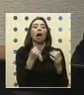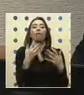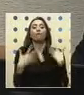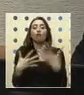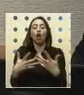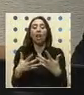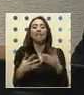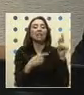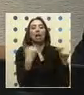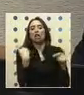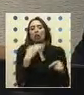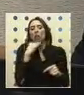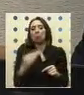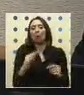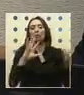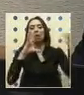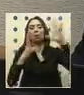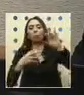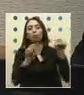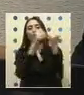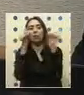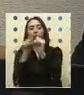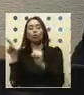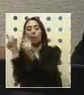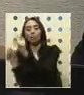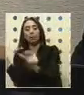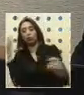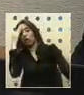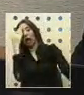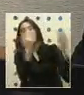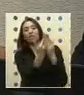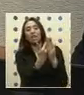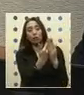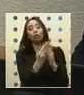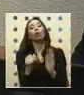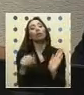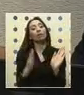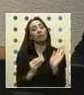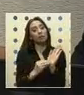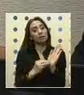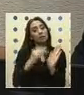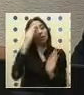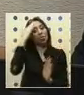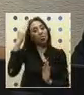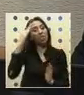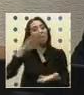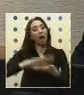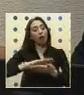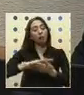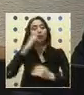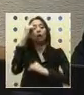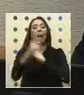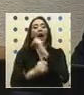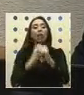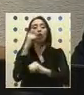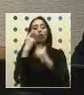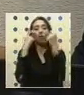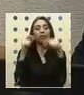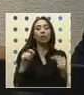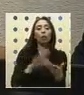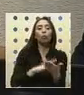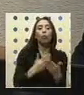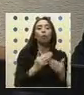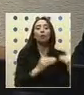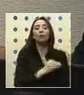planeta hacia su destrucción. Sirve entonces, señor Presidente, la conmemoración de este día para que podamos evaluar año a año cuánto hemos avanzado